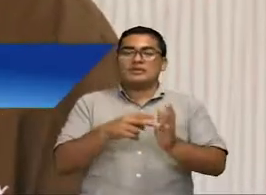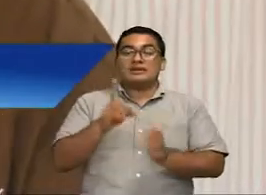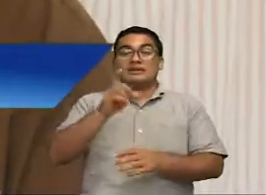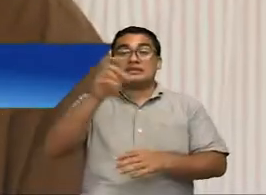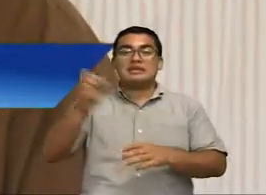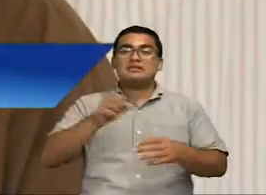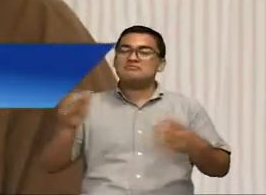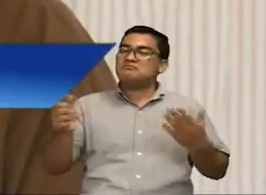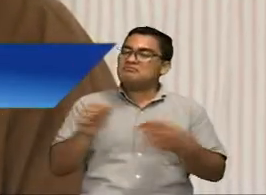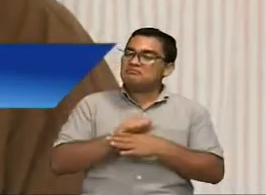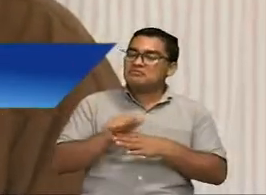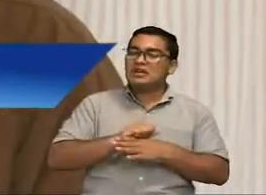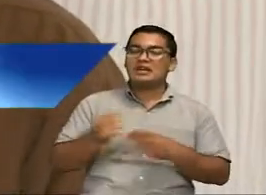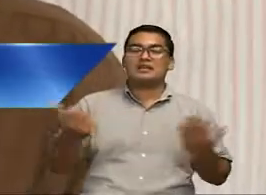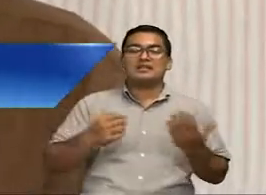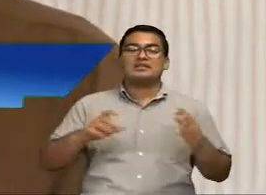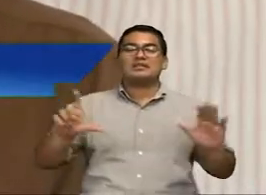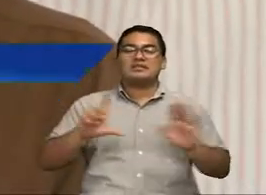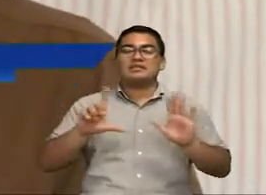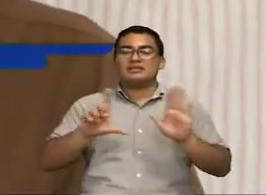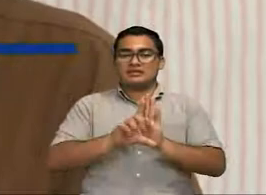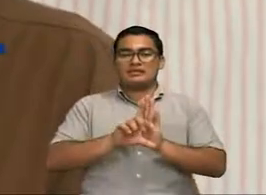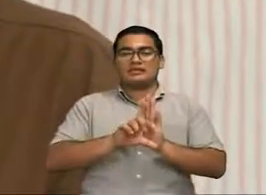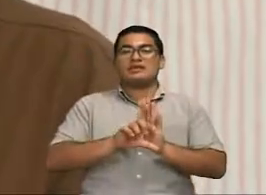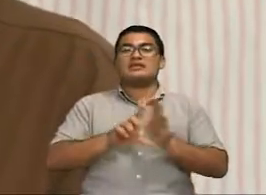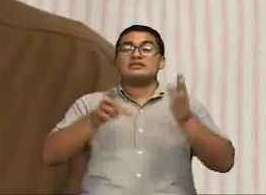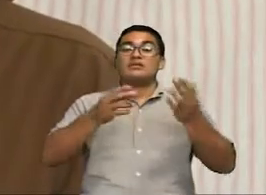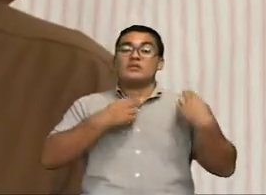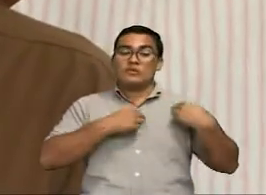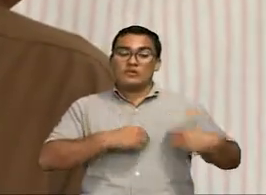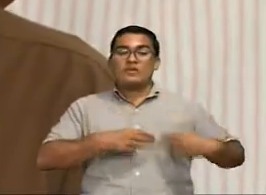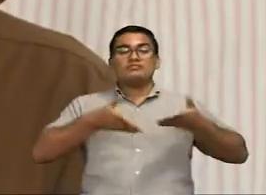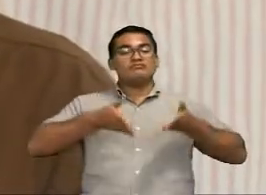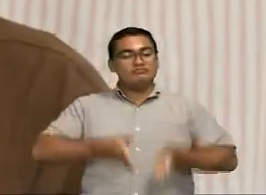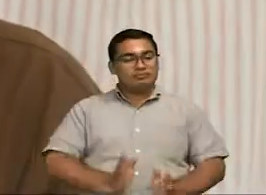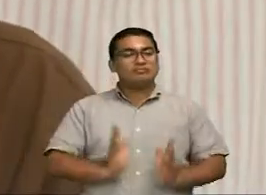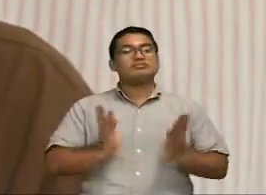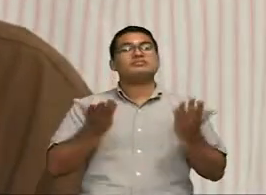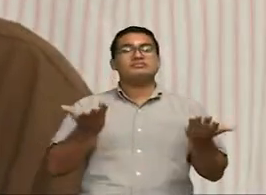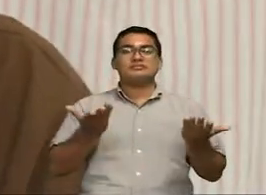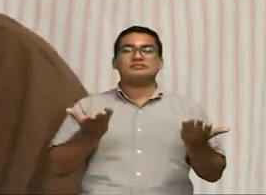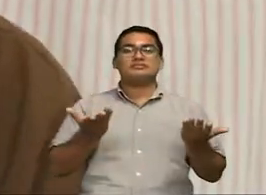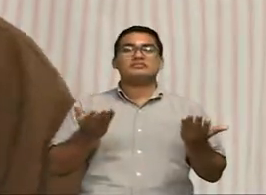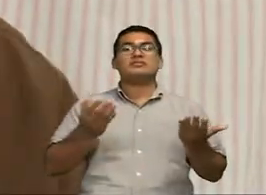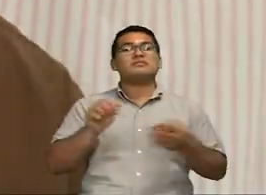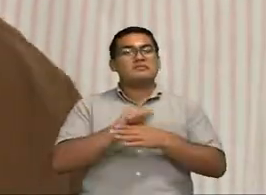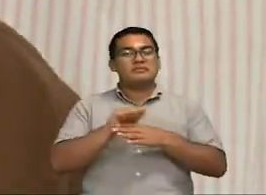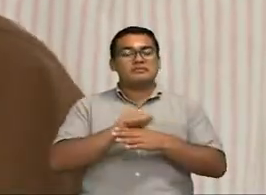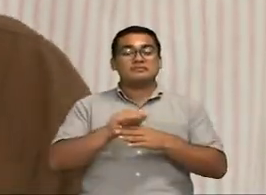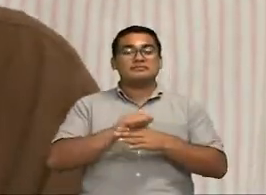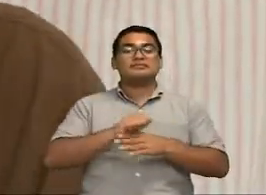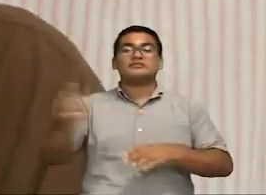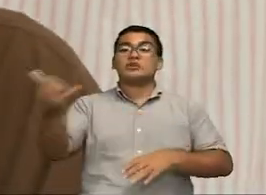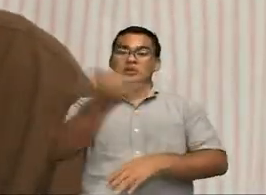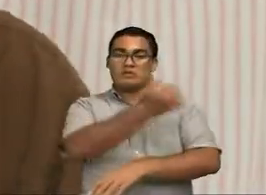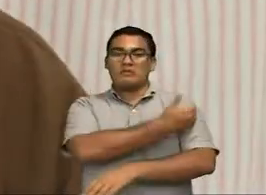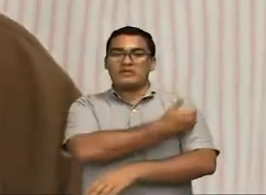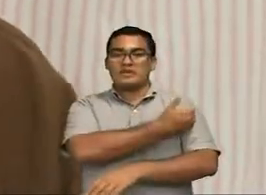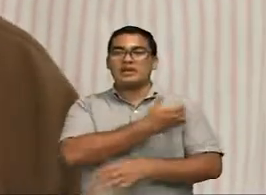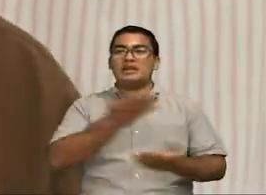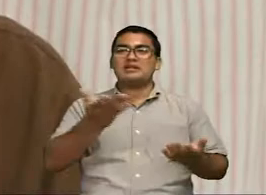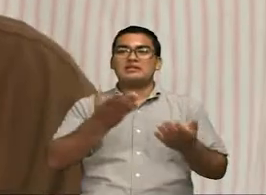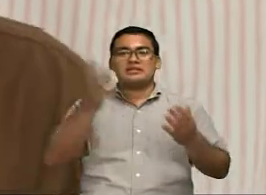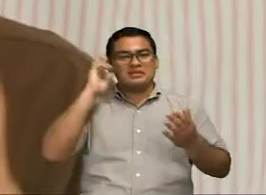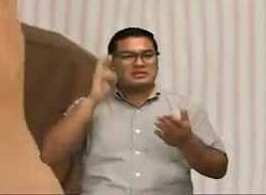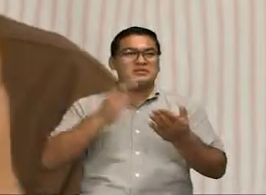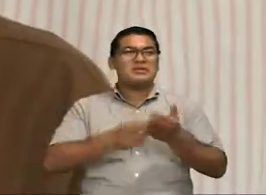lo que es la normativa del parto humanizado, entonces nosotros lo implementamos. En este lugar era un solo galerón,